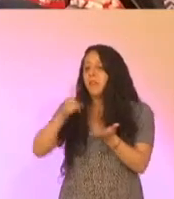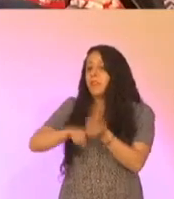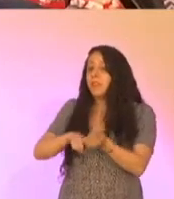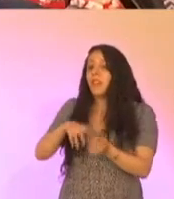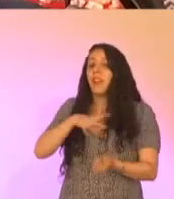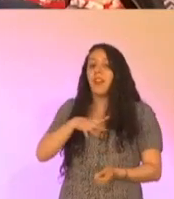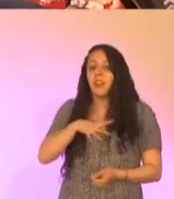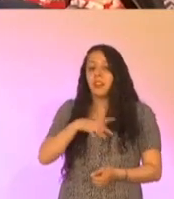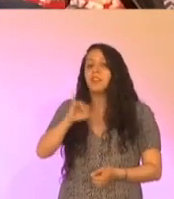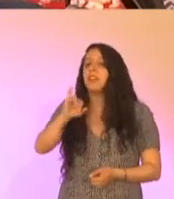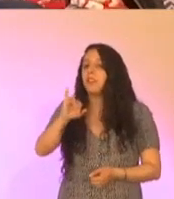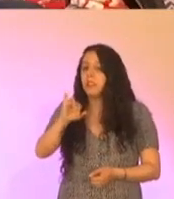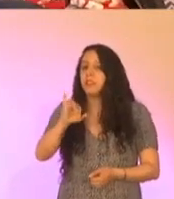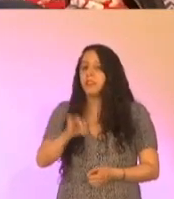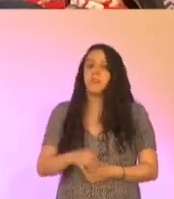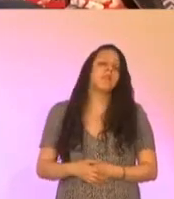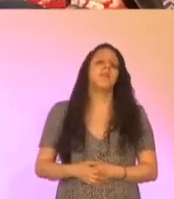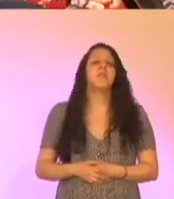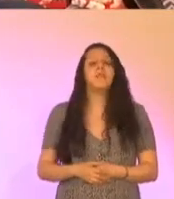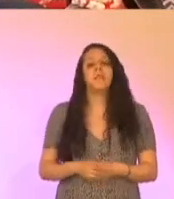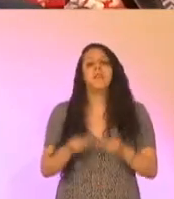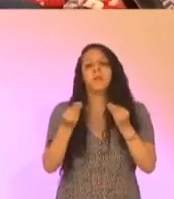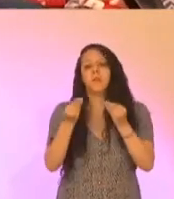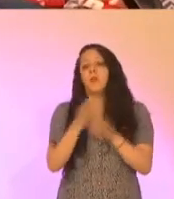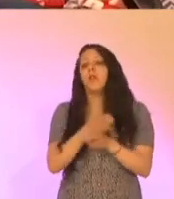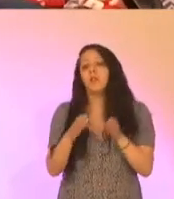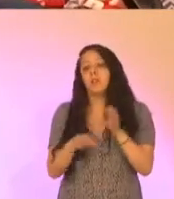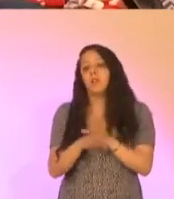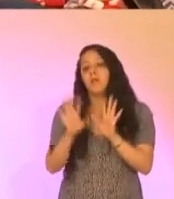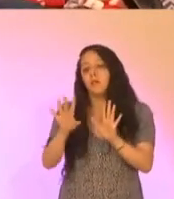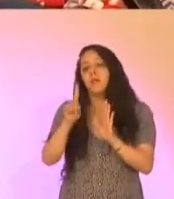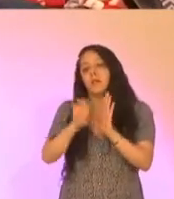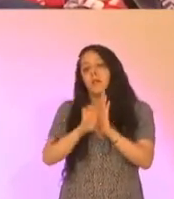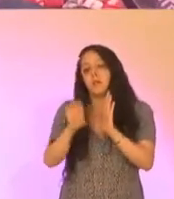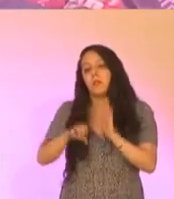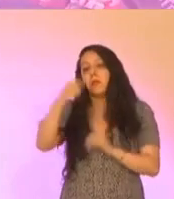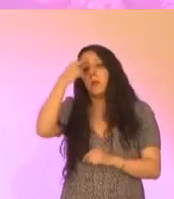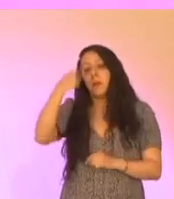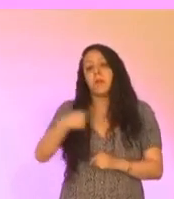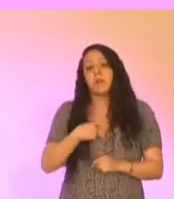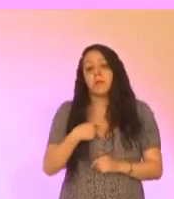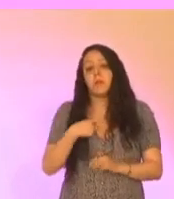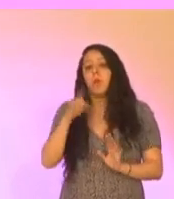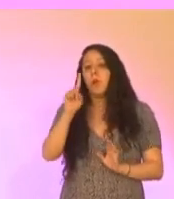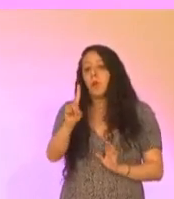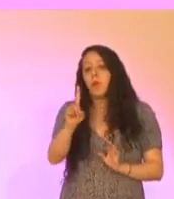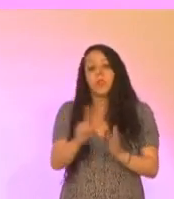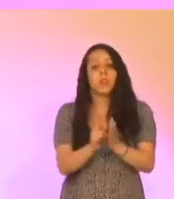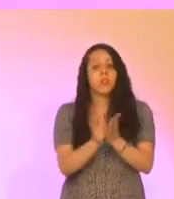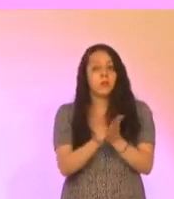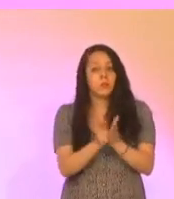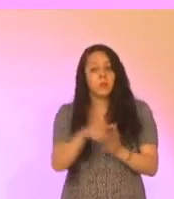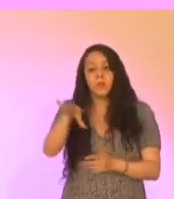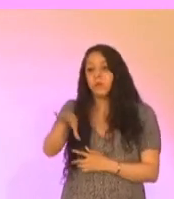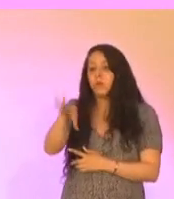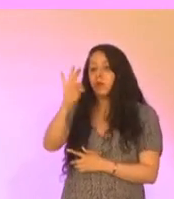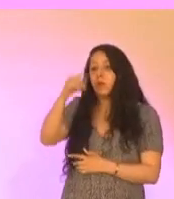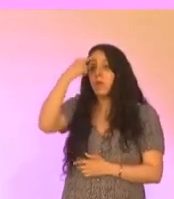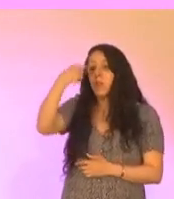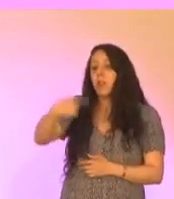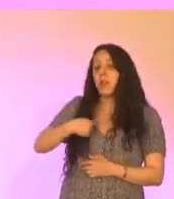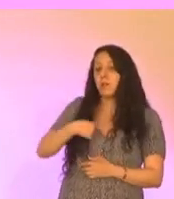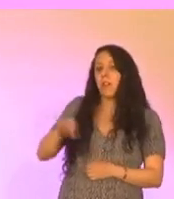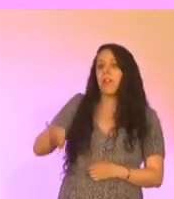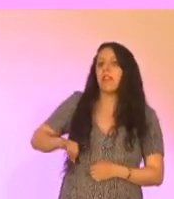dimensiones a mí por ejemplo uno de los textos que más me llama la atención es que también creo que tiene que ver con una